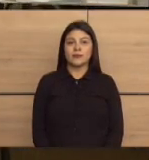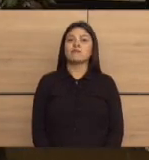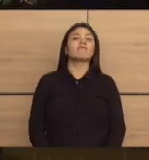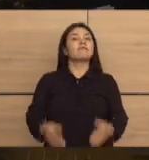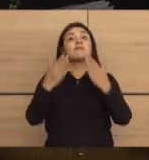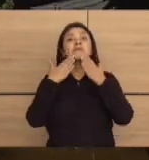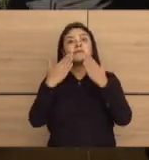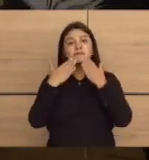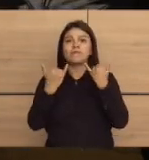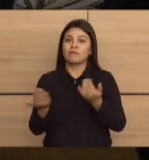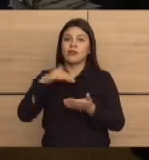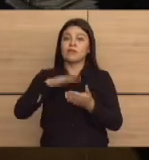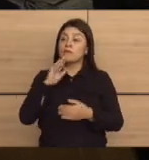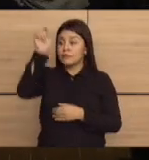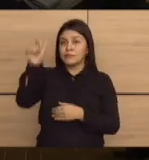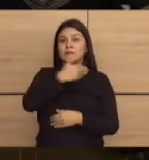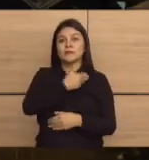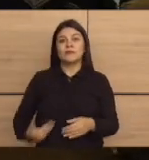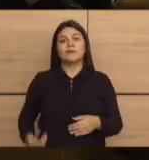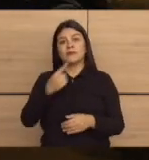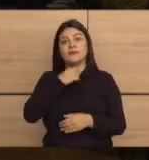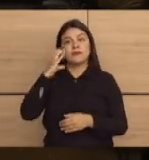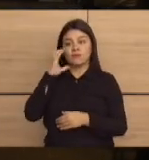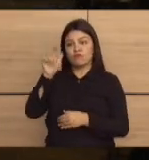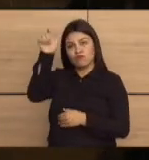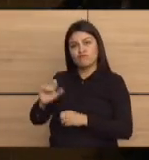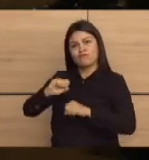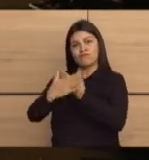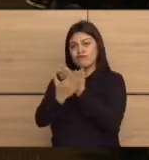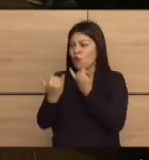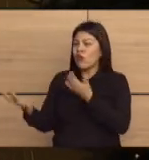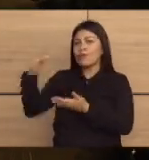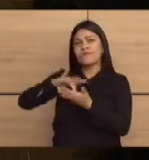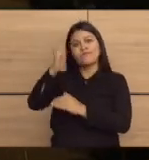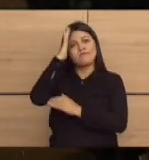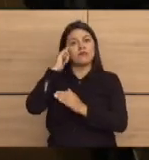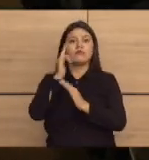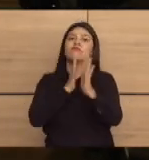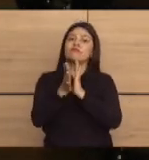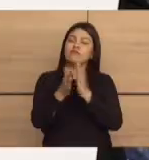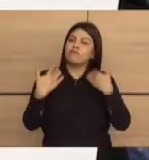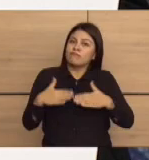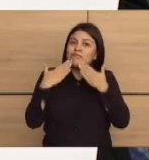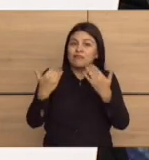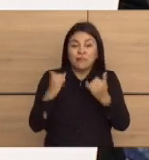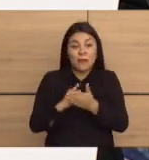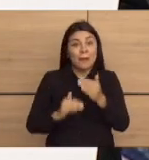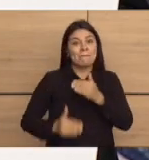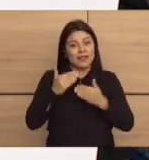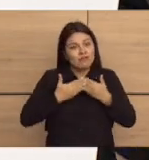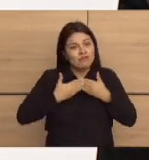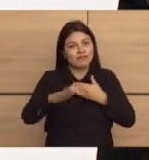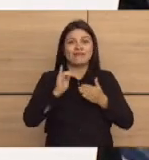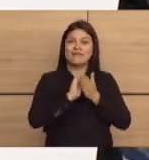Agradecemos una vez más al señor presidente de la República su participación en la instalación de este Foro Educativo